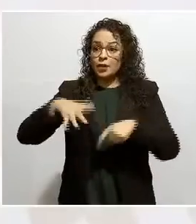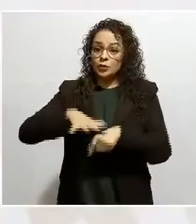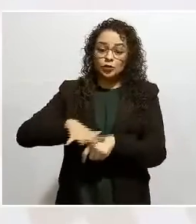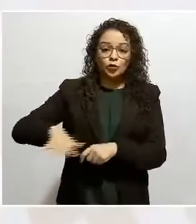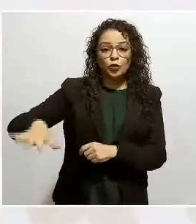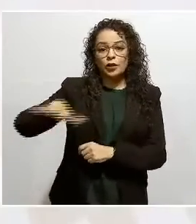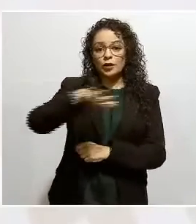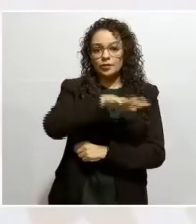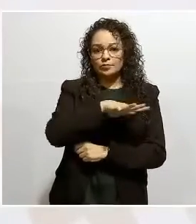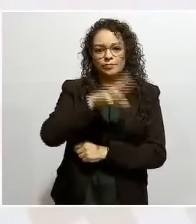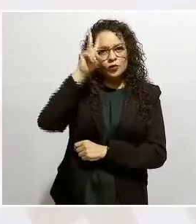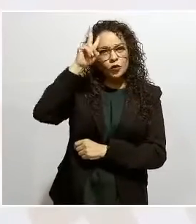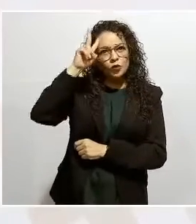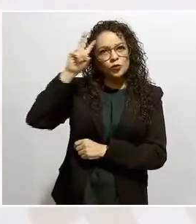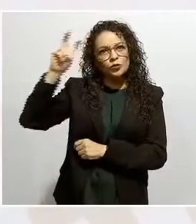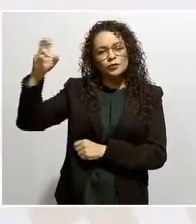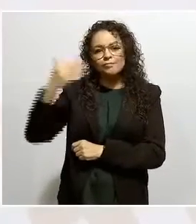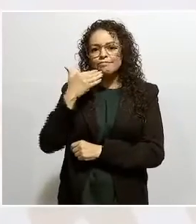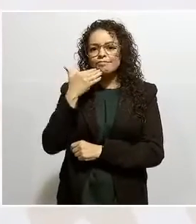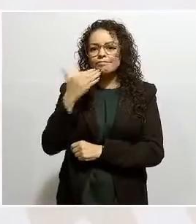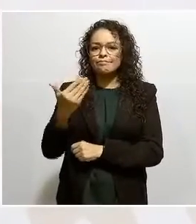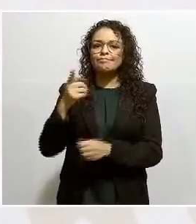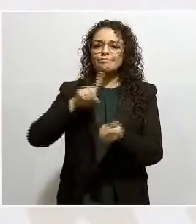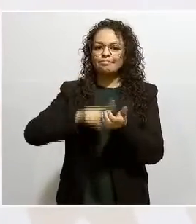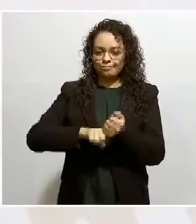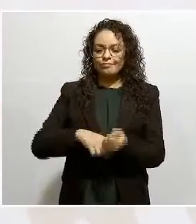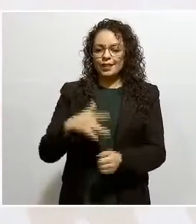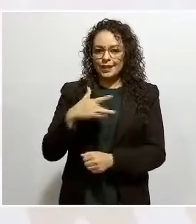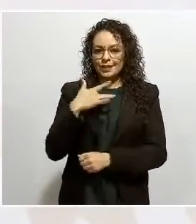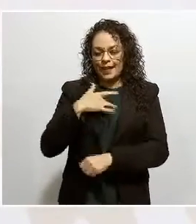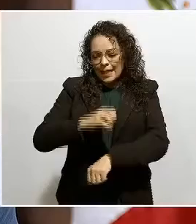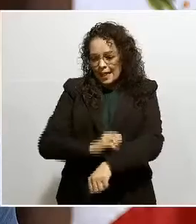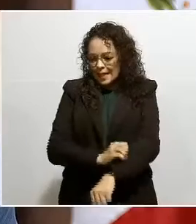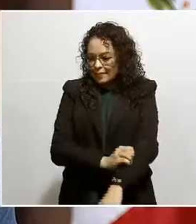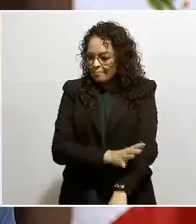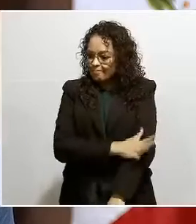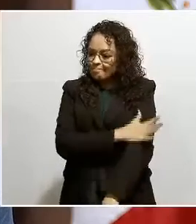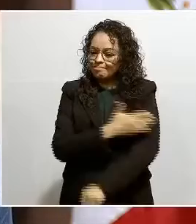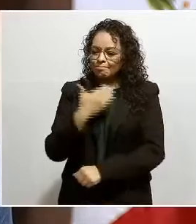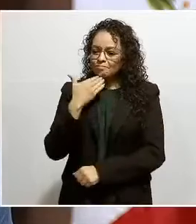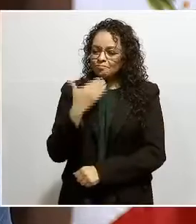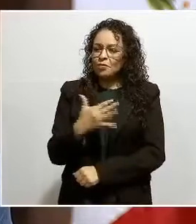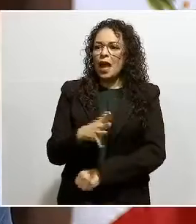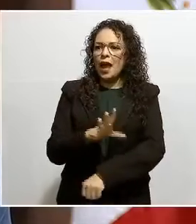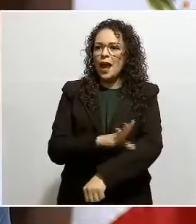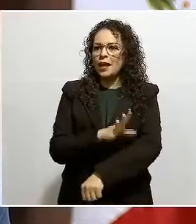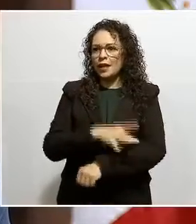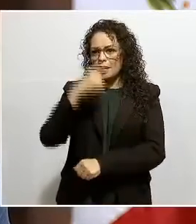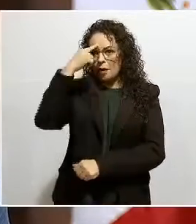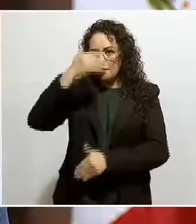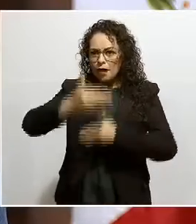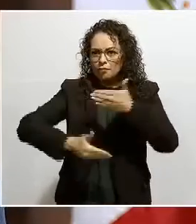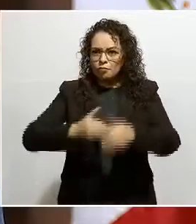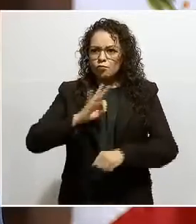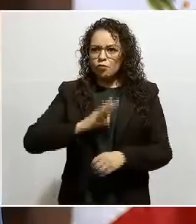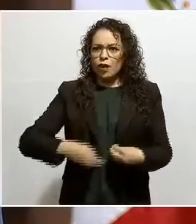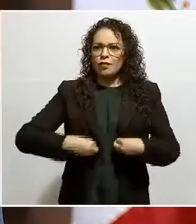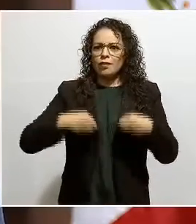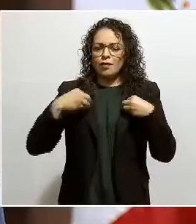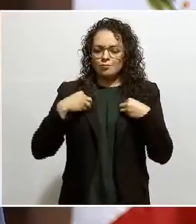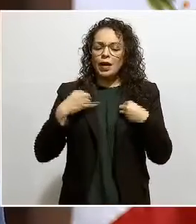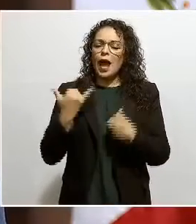mesa y el buen sueño le dan a uno la energía suficiente para vivir sin mayores sobresaltos y pacíficamente